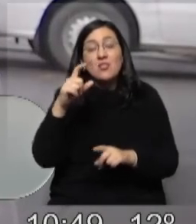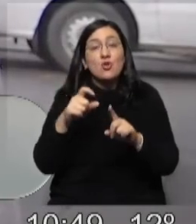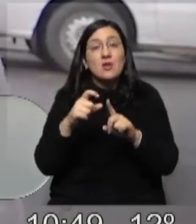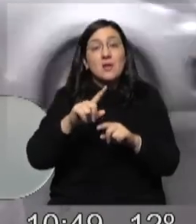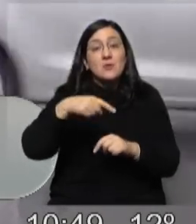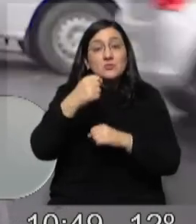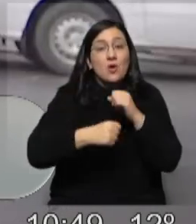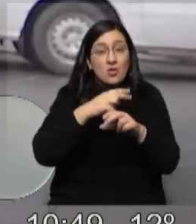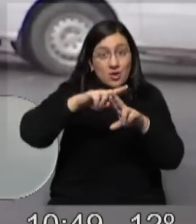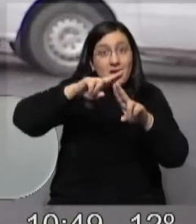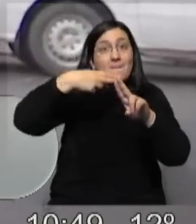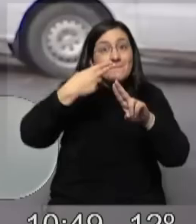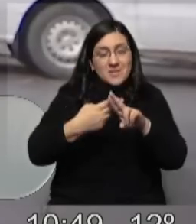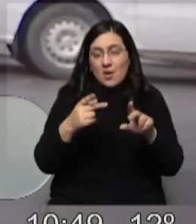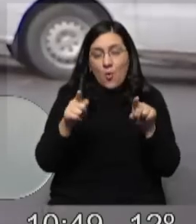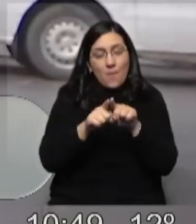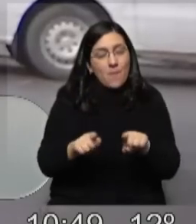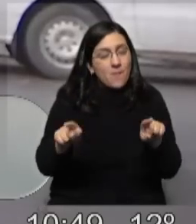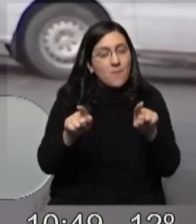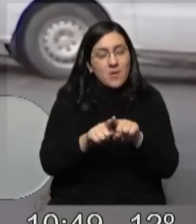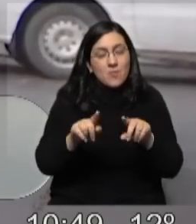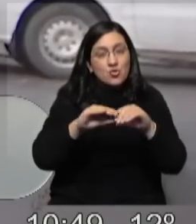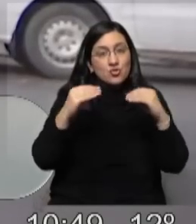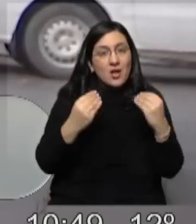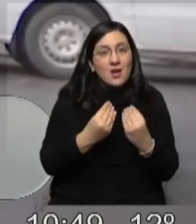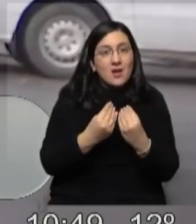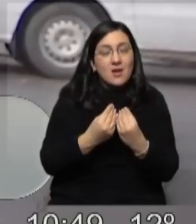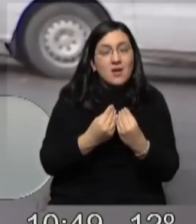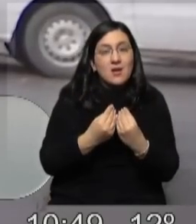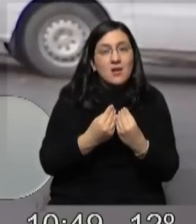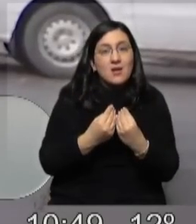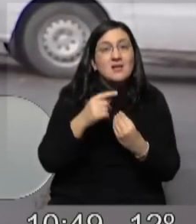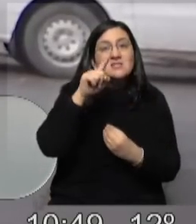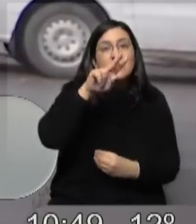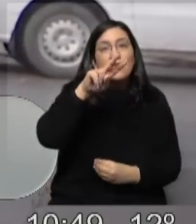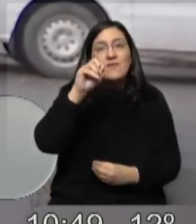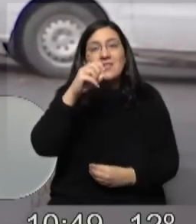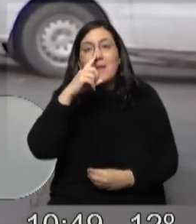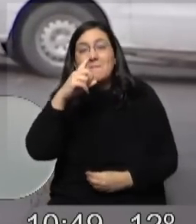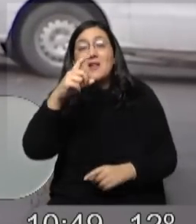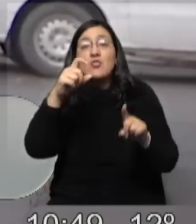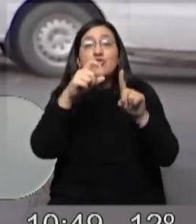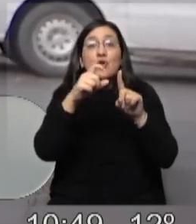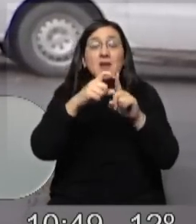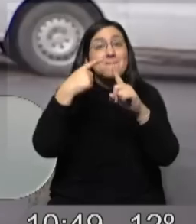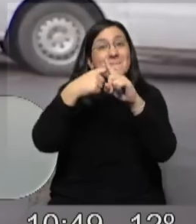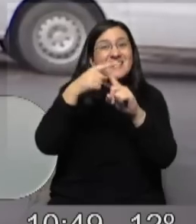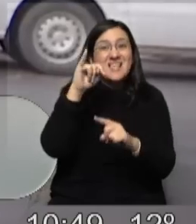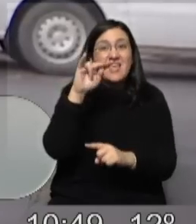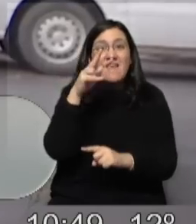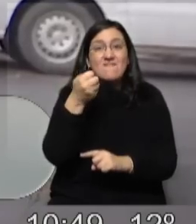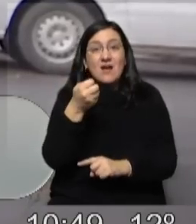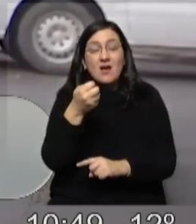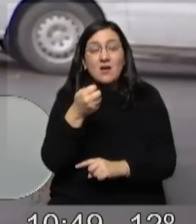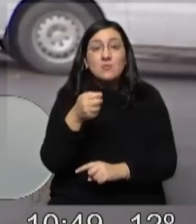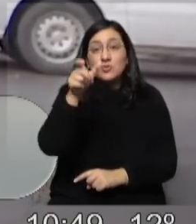se va a repetir esta misma modalidad. Por lo tanto, va a estar cobrando $120.000 más IVA por ser una